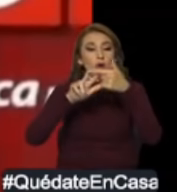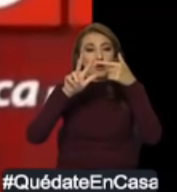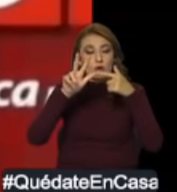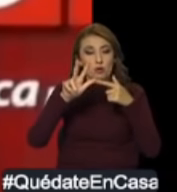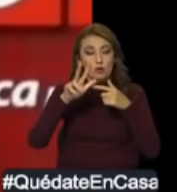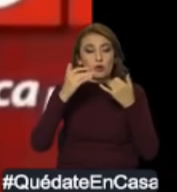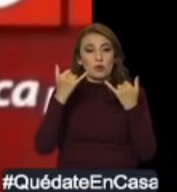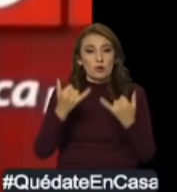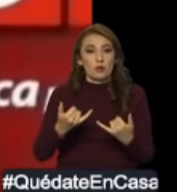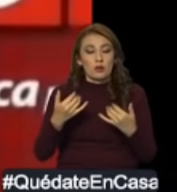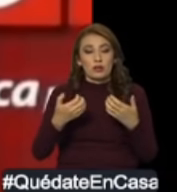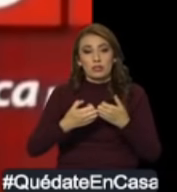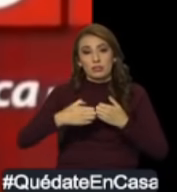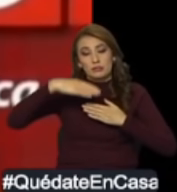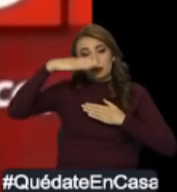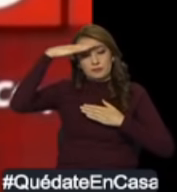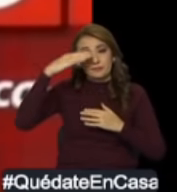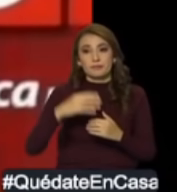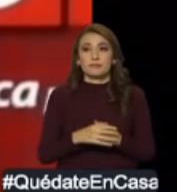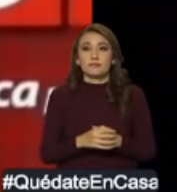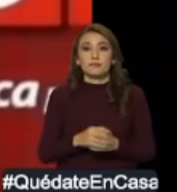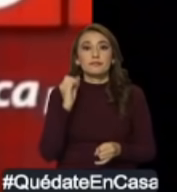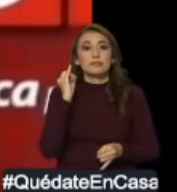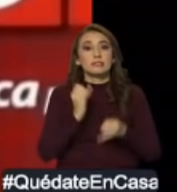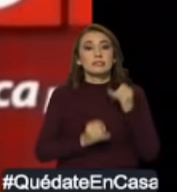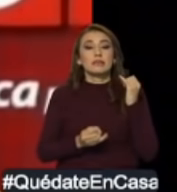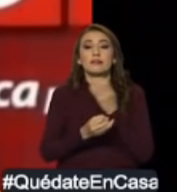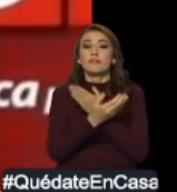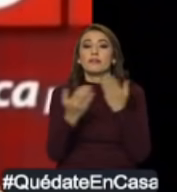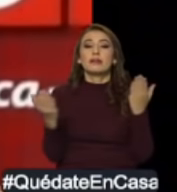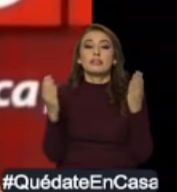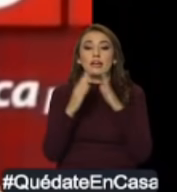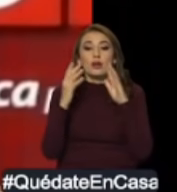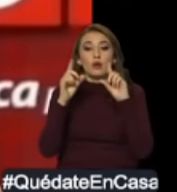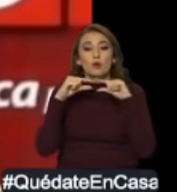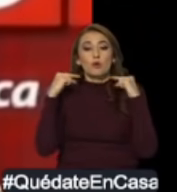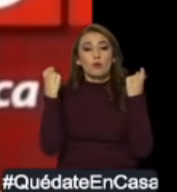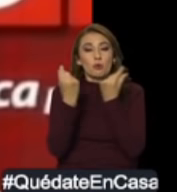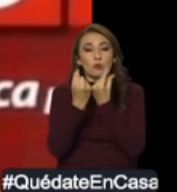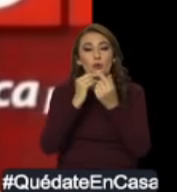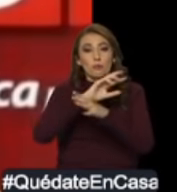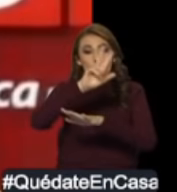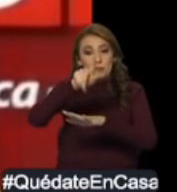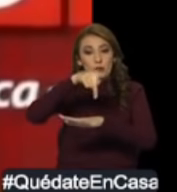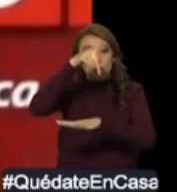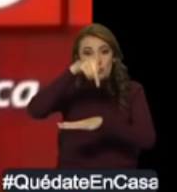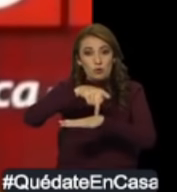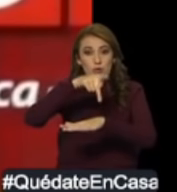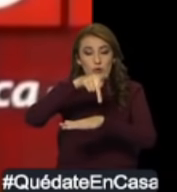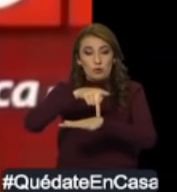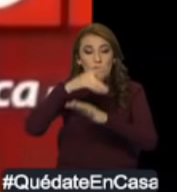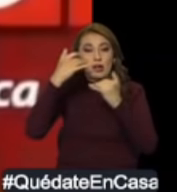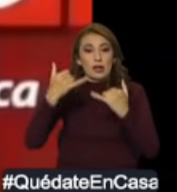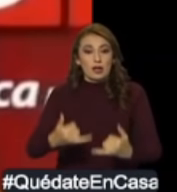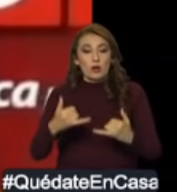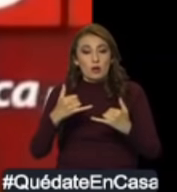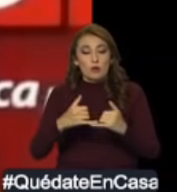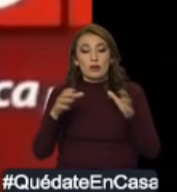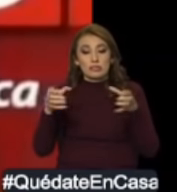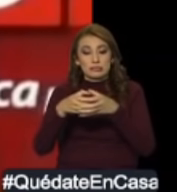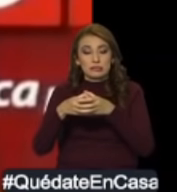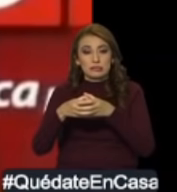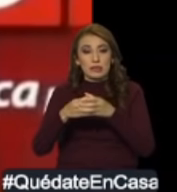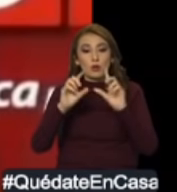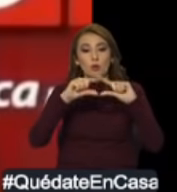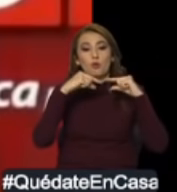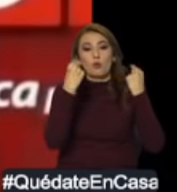comandante general de la Policía Nacional. Finalmente, vamos a escuchar a un grupo de expertos de la sala situacional del COE. Es un